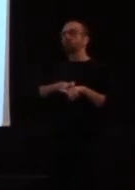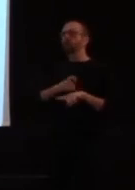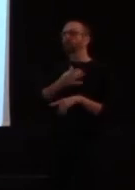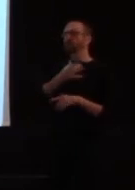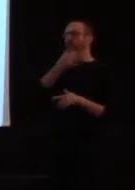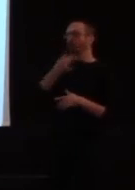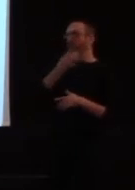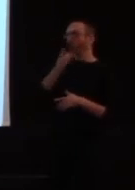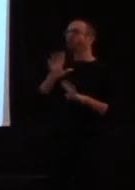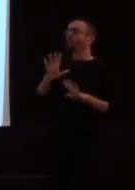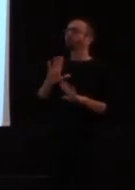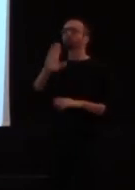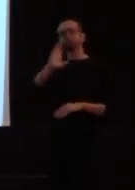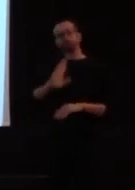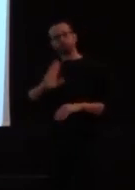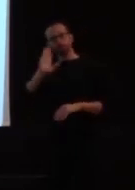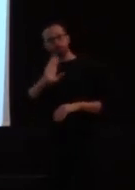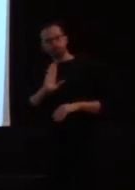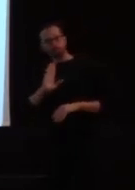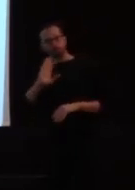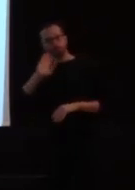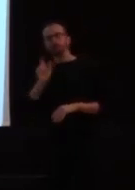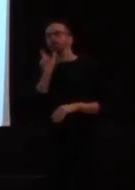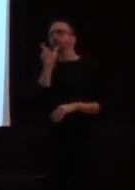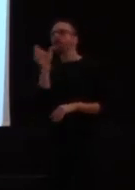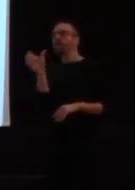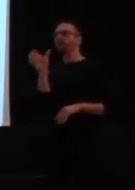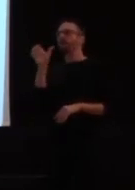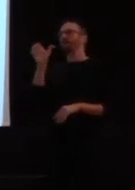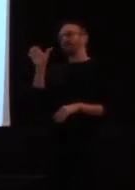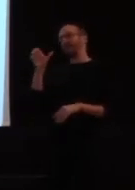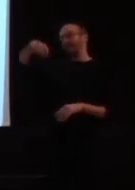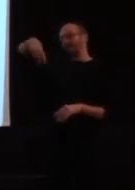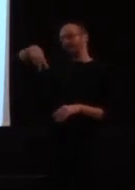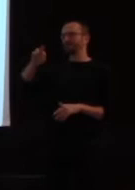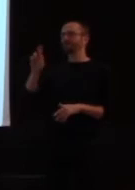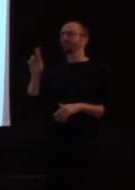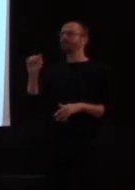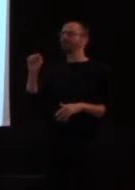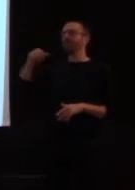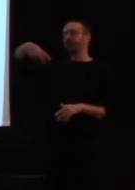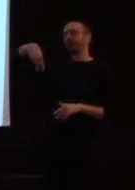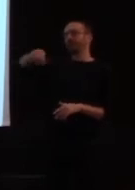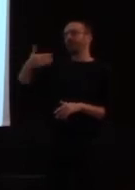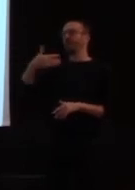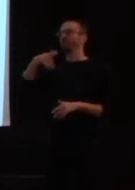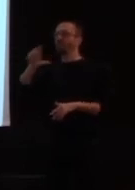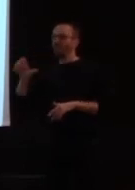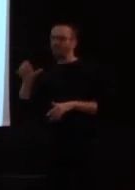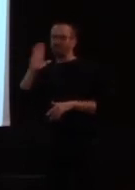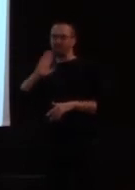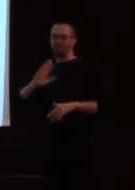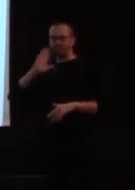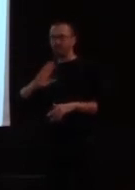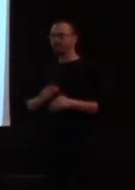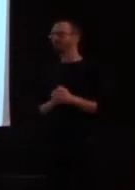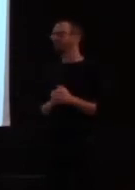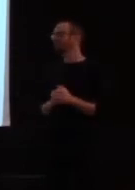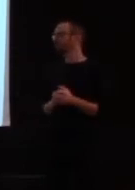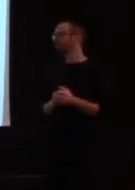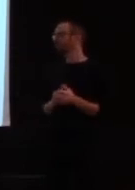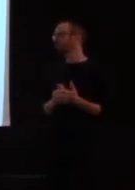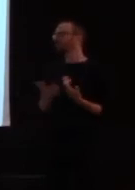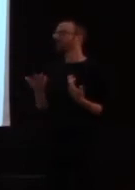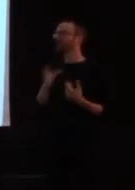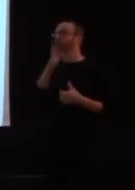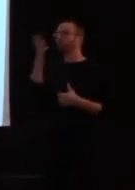eran entrañables. Atención con eso. Por tanto, el tiempo, como tenemos los alumnos, no un día,